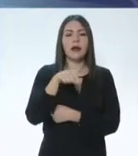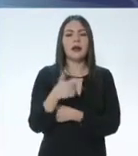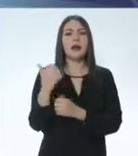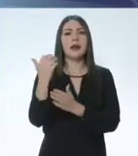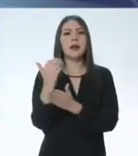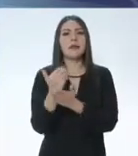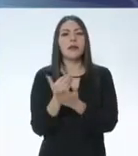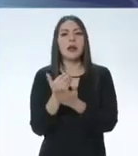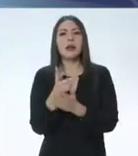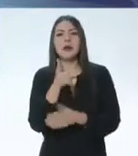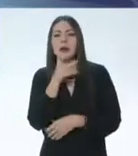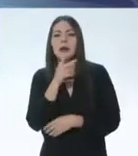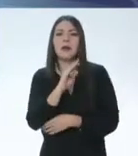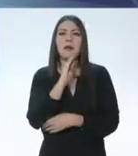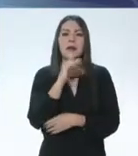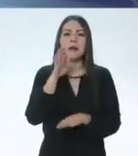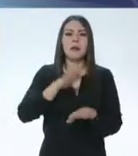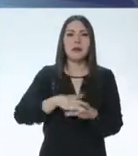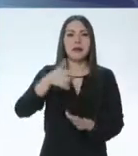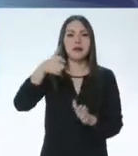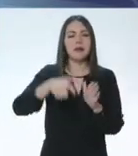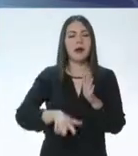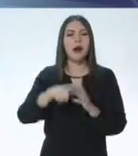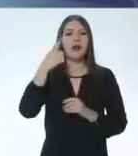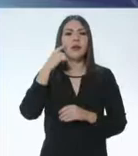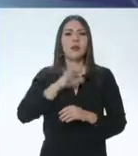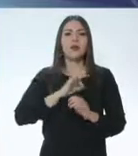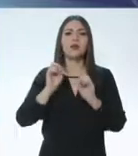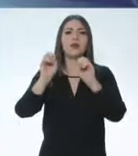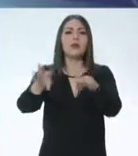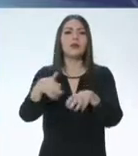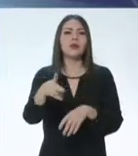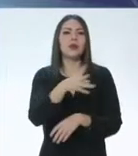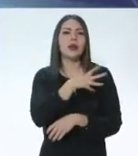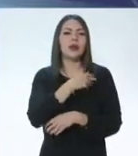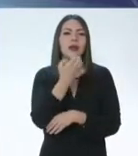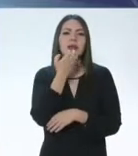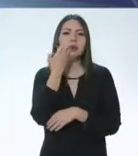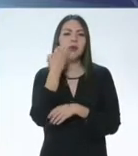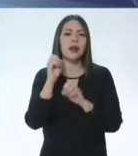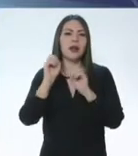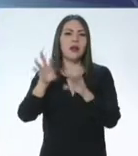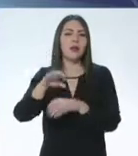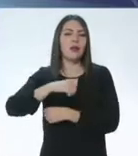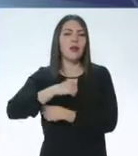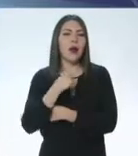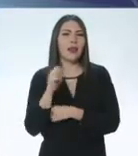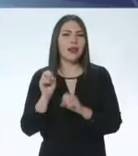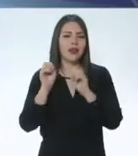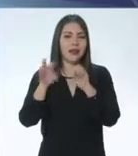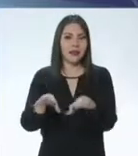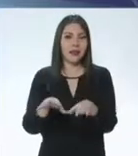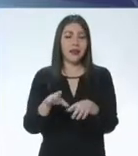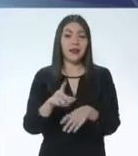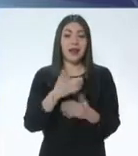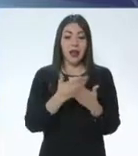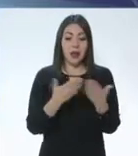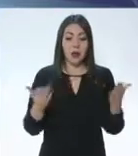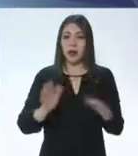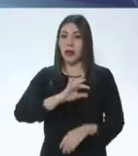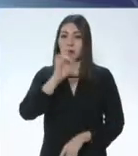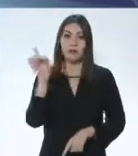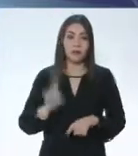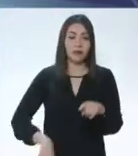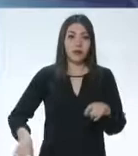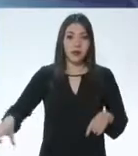para las madres, padres llevar a sus hijos, hijas a estas estancias. Lo que nos preocupa es que en el momento en el que se retire este subsidio, posiblemente, que es lo que